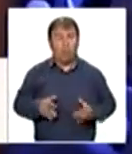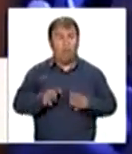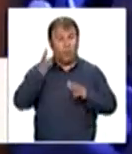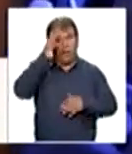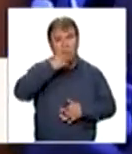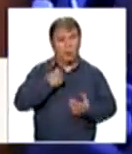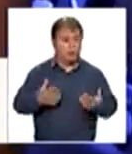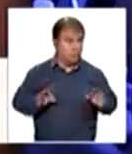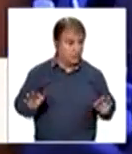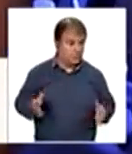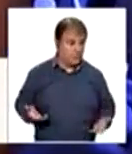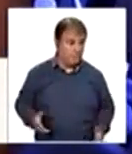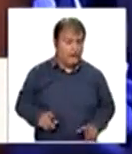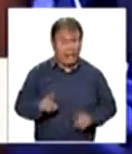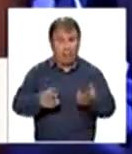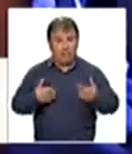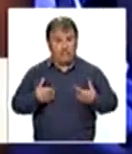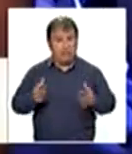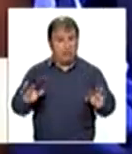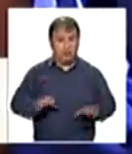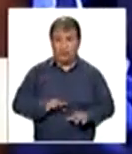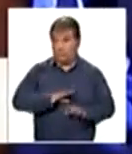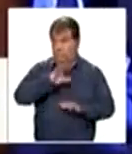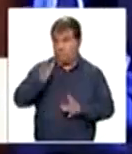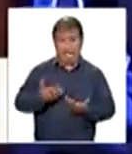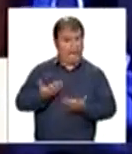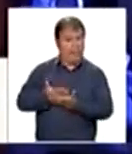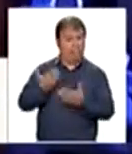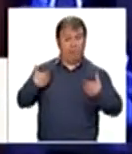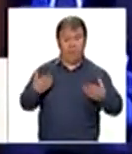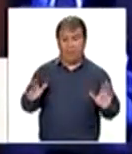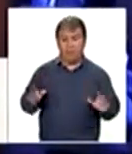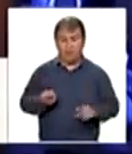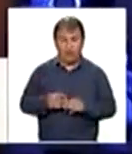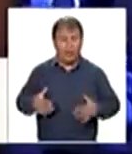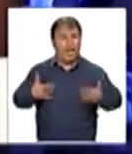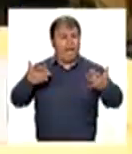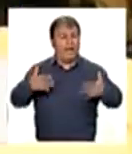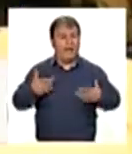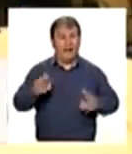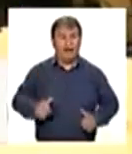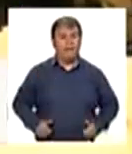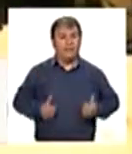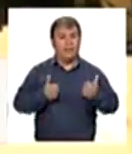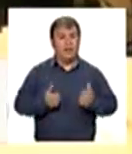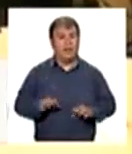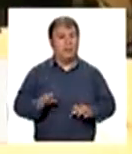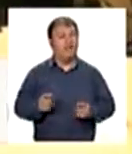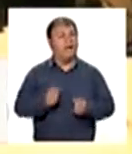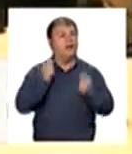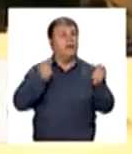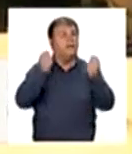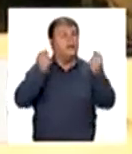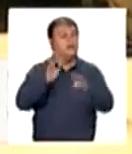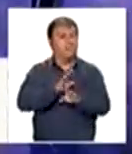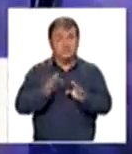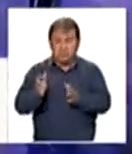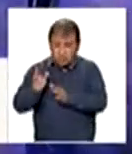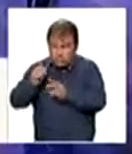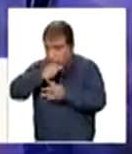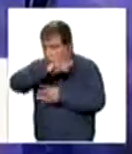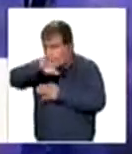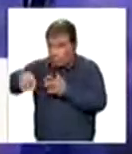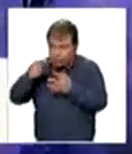hermoso, algo que nunca vamos a tener y algo que nos alegra mucho las vidas. Para la fiesta no se descuidó ningún